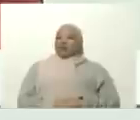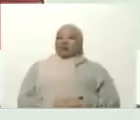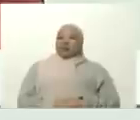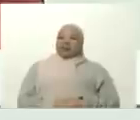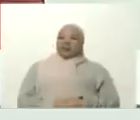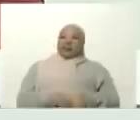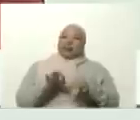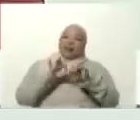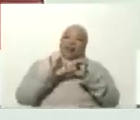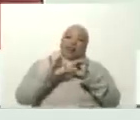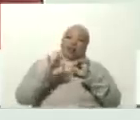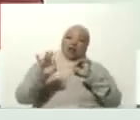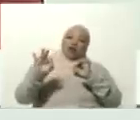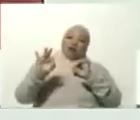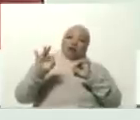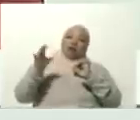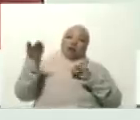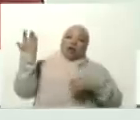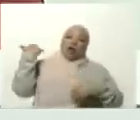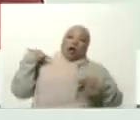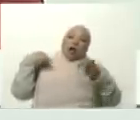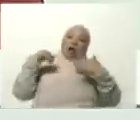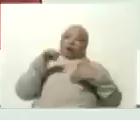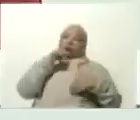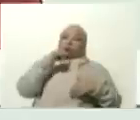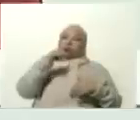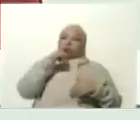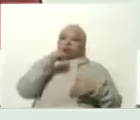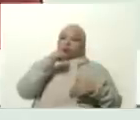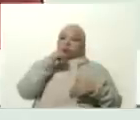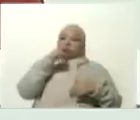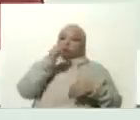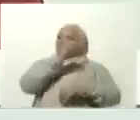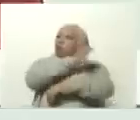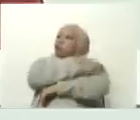Lejos quedaron atrás aquella época cuando dirigentes de la oposición